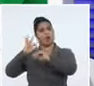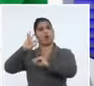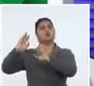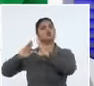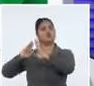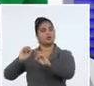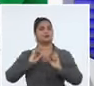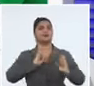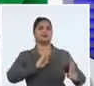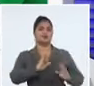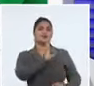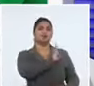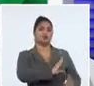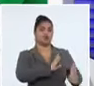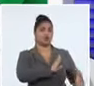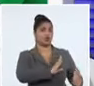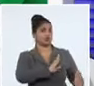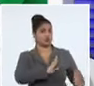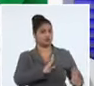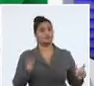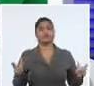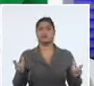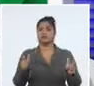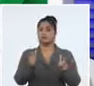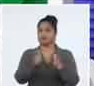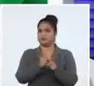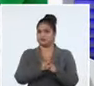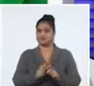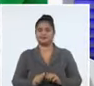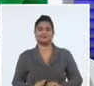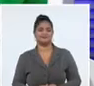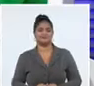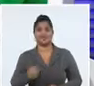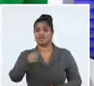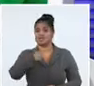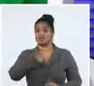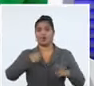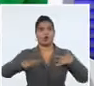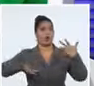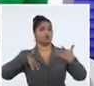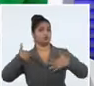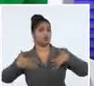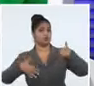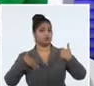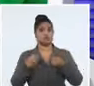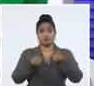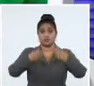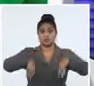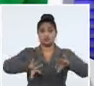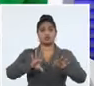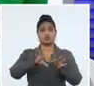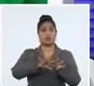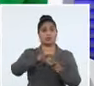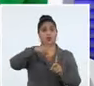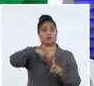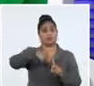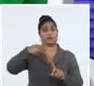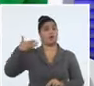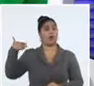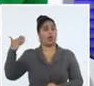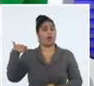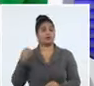el comportamiento de Guantánamo en estos últimos días. Realmente tuvo una transmisión muy fuerte, Baracoa